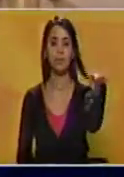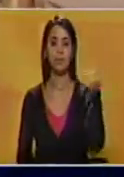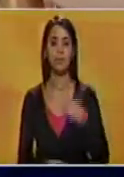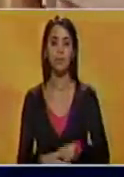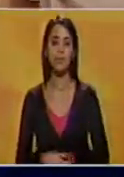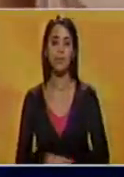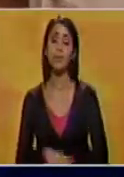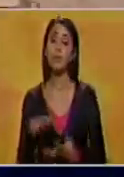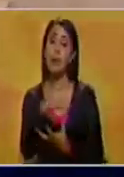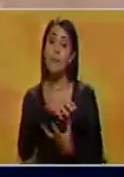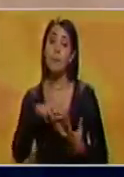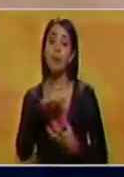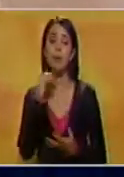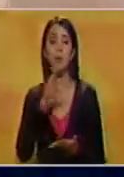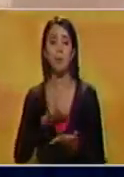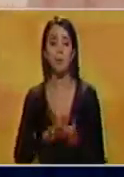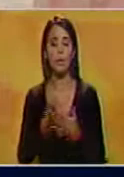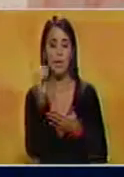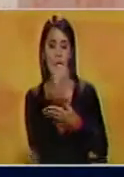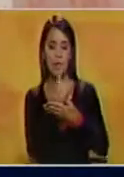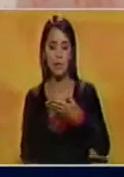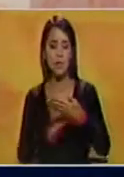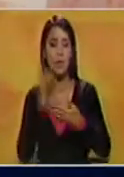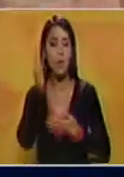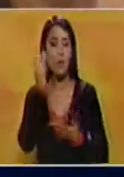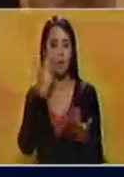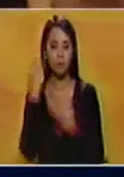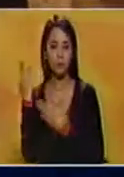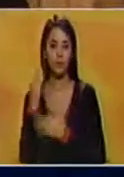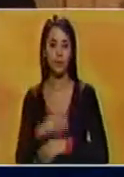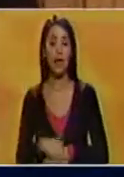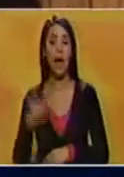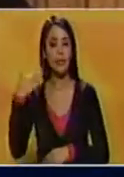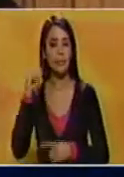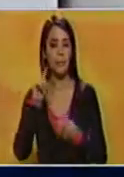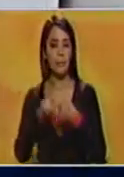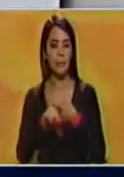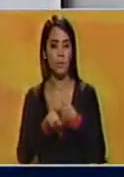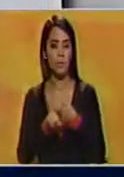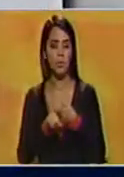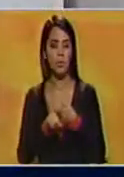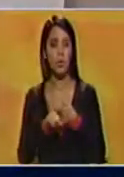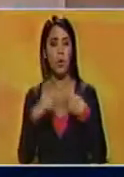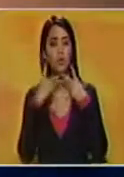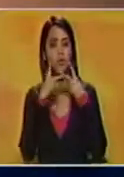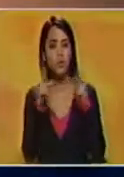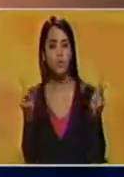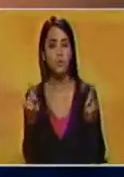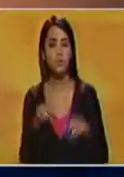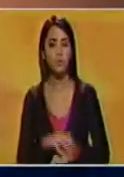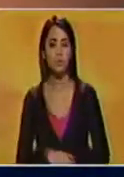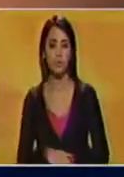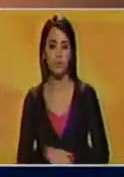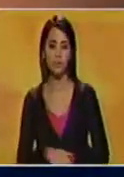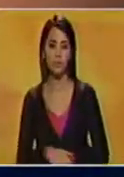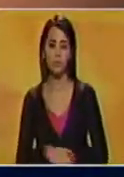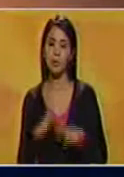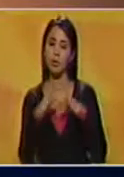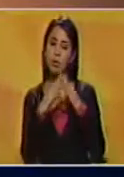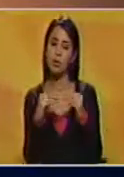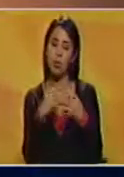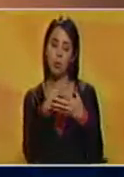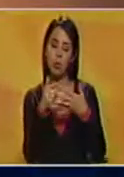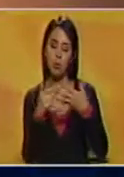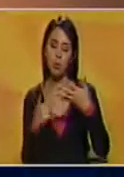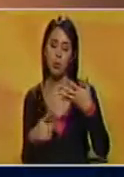Continúa la polémica tras la muerte de la diseñadora Kate Spade. El ex esposo de Kate emitió un comunicado. Andy Spade contó los detalles que